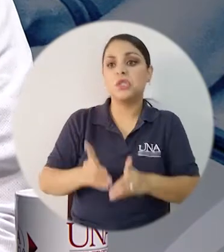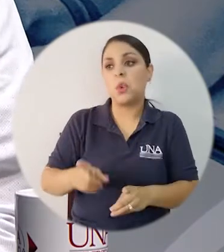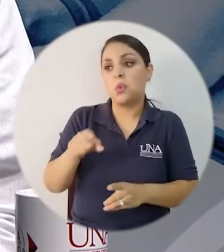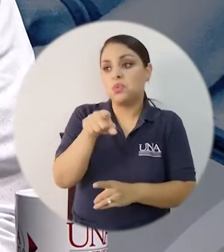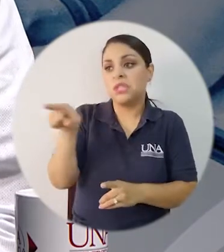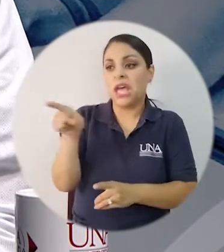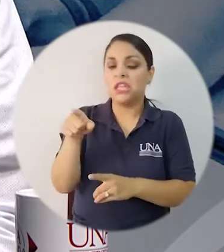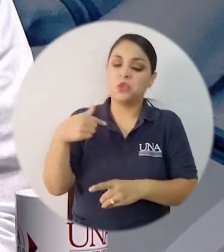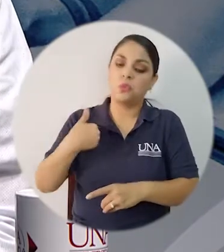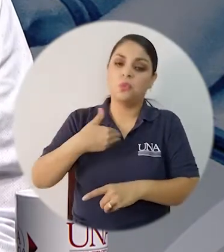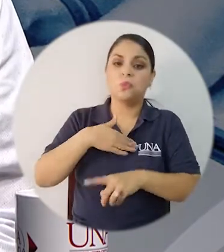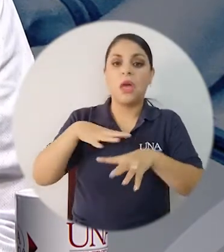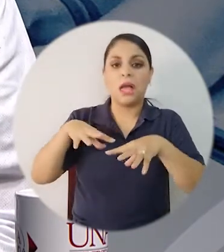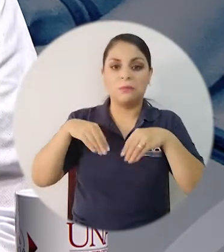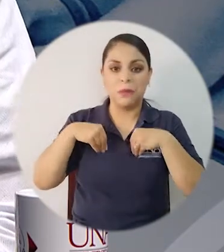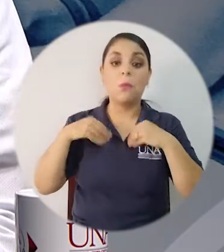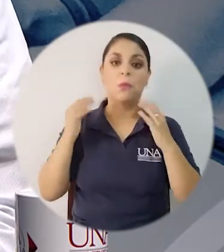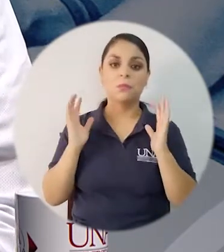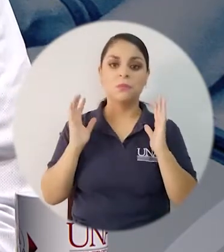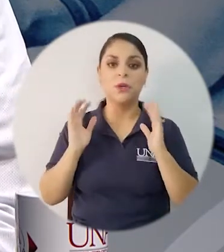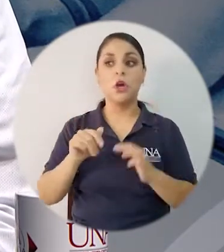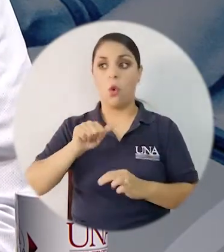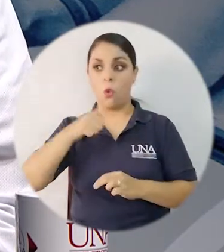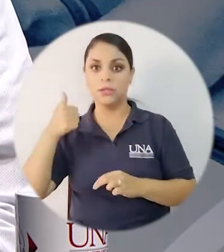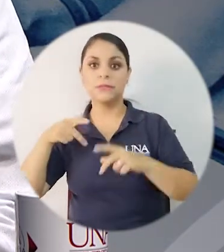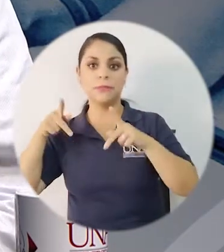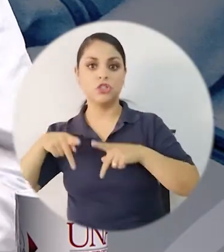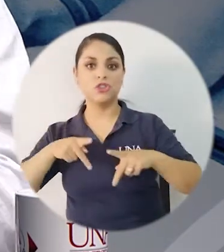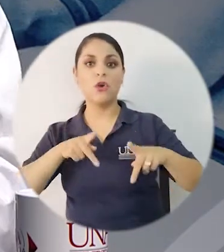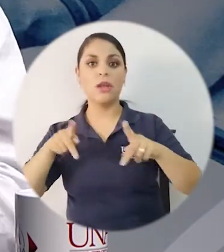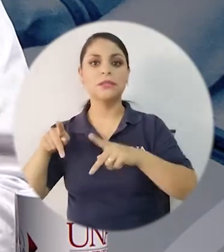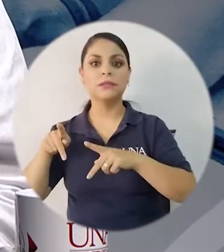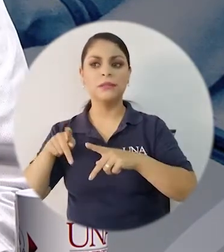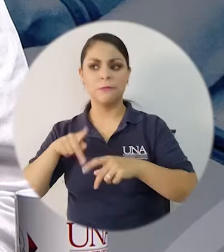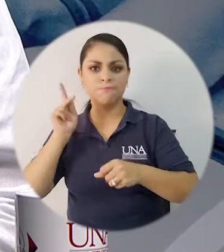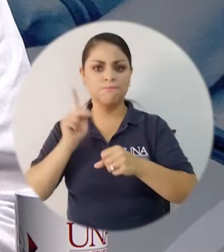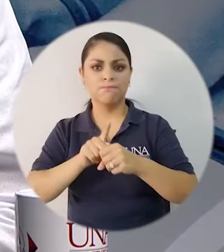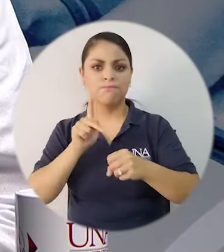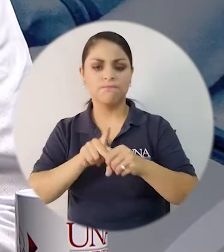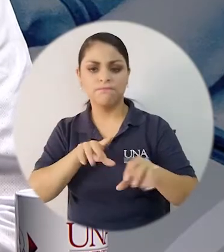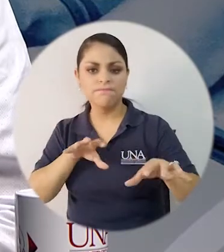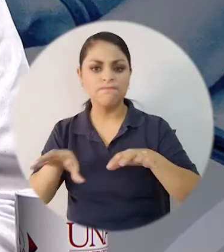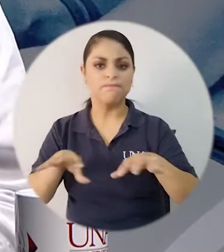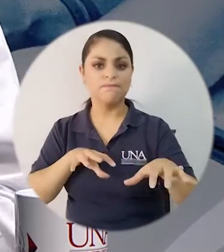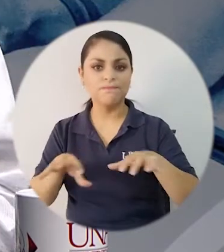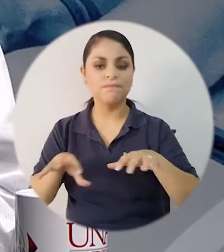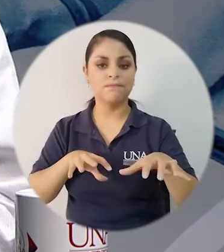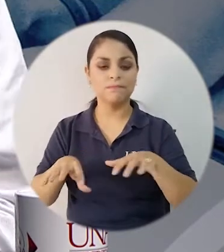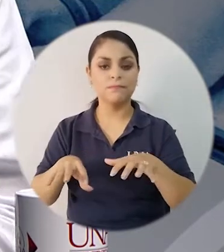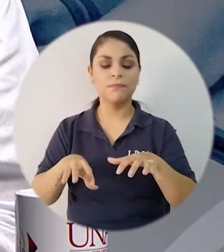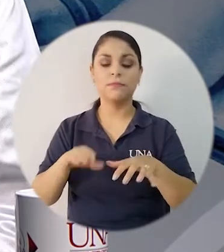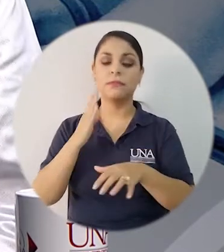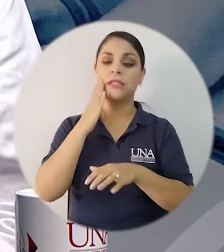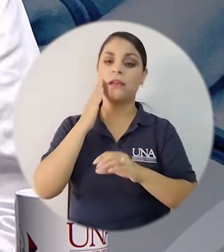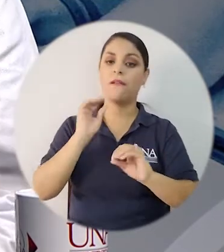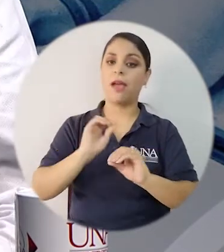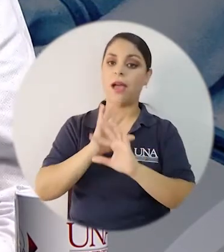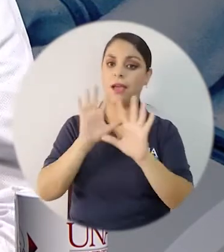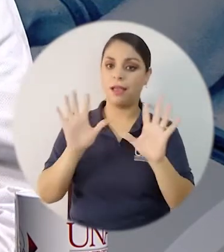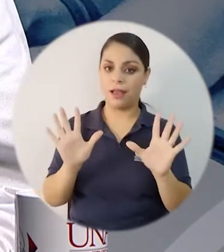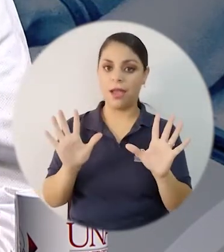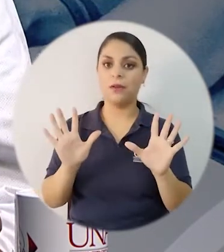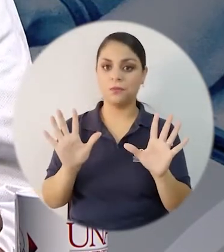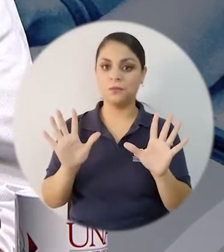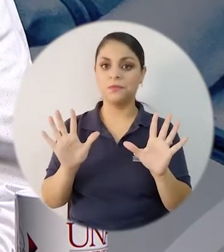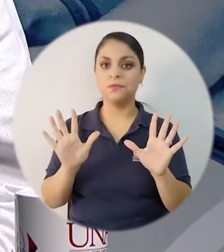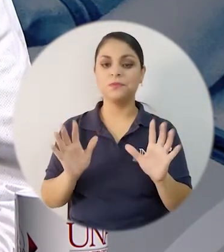esa. Pero bueno, ya ahí hubo una posición, ¿verdad? Otros sí tomaron una participación más activa y tener